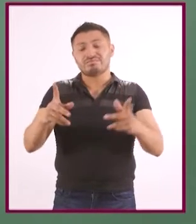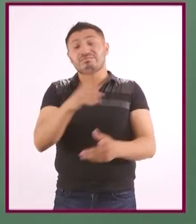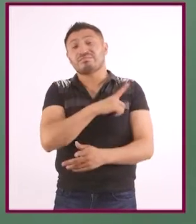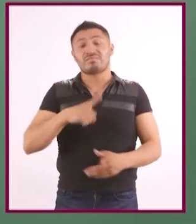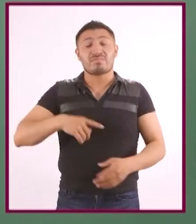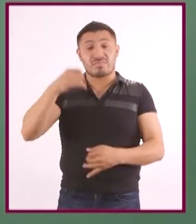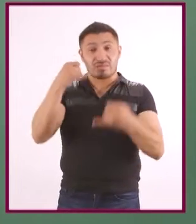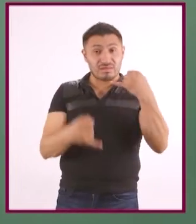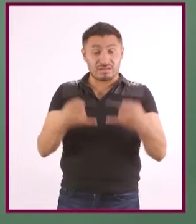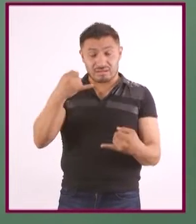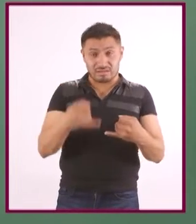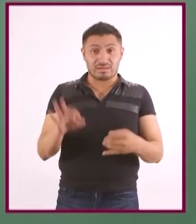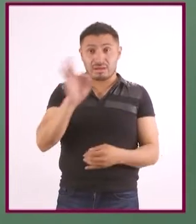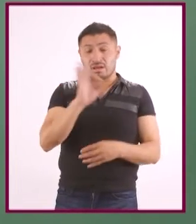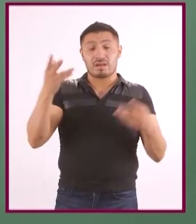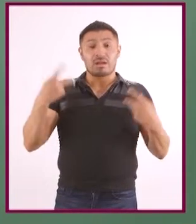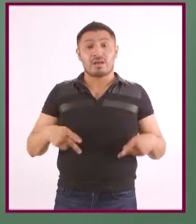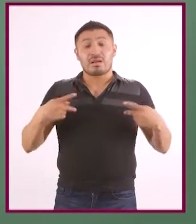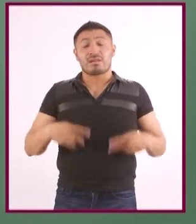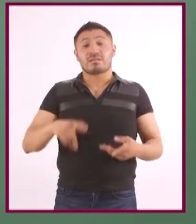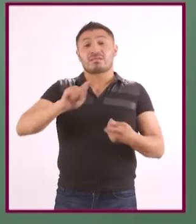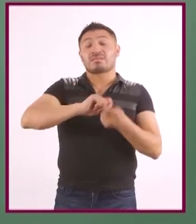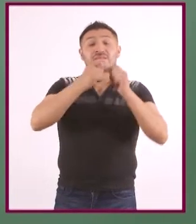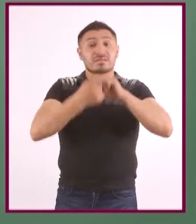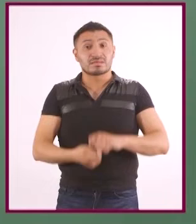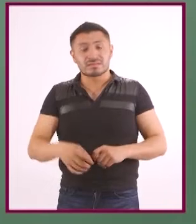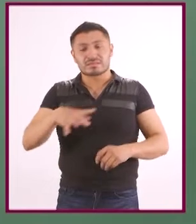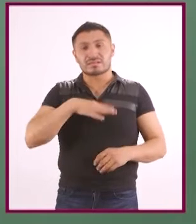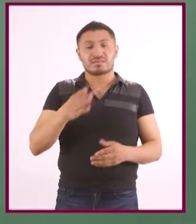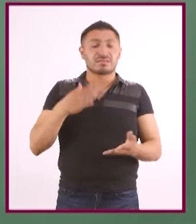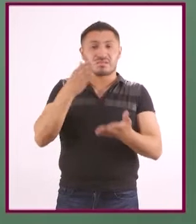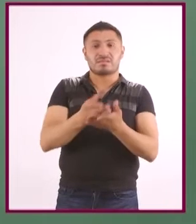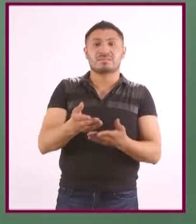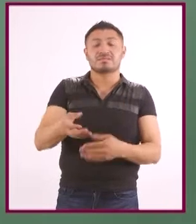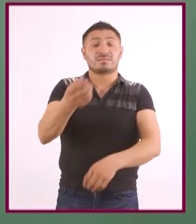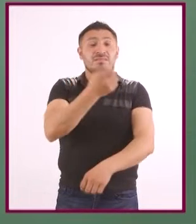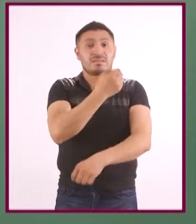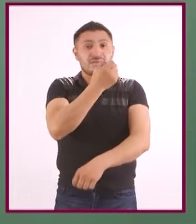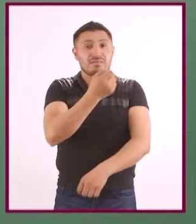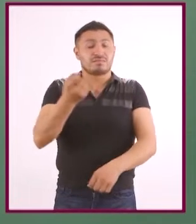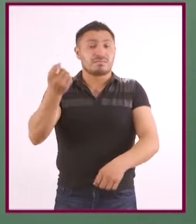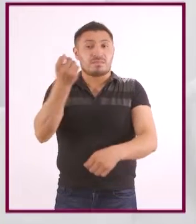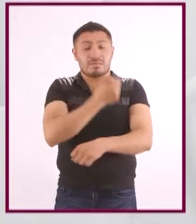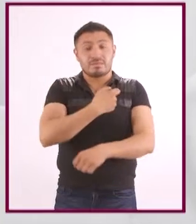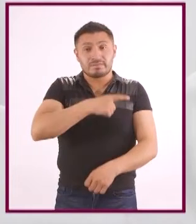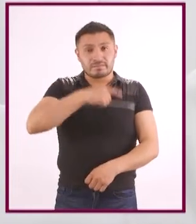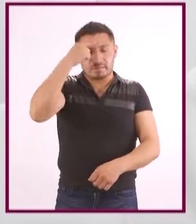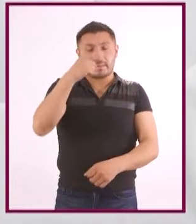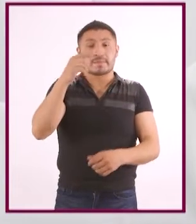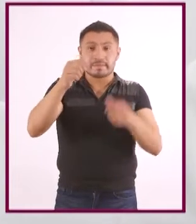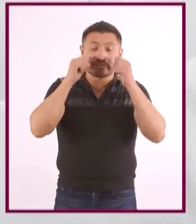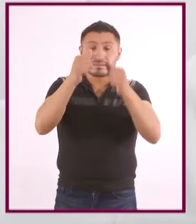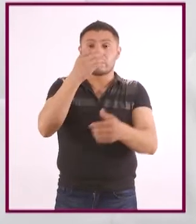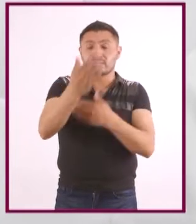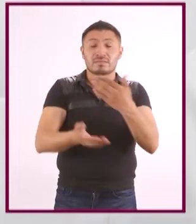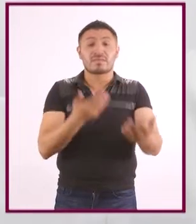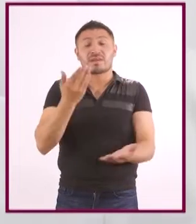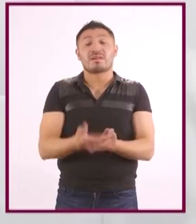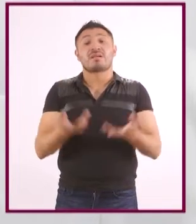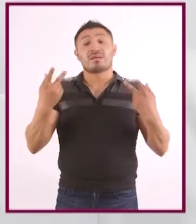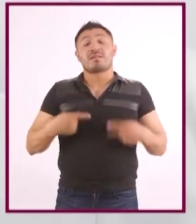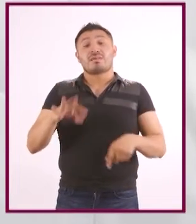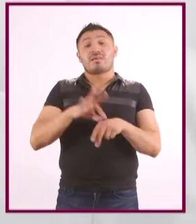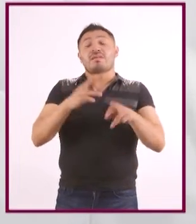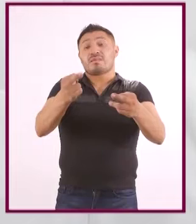deber jurídico. Si una persona transgénero acude a una unidad de salud para recibir un servicio y es recibida por una doctora o